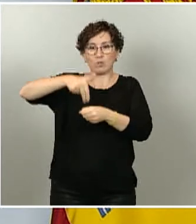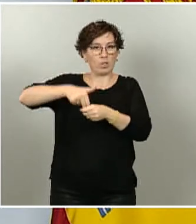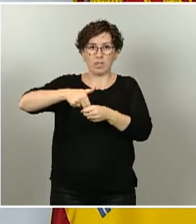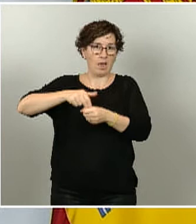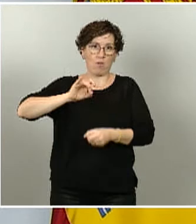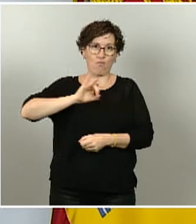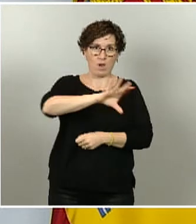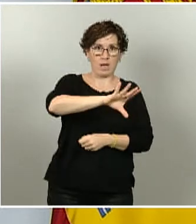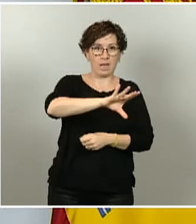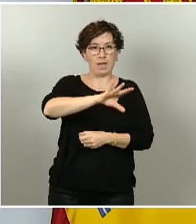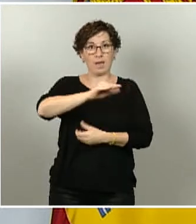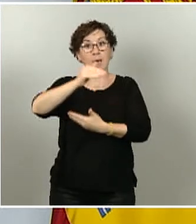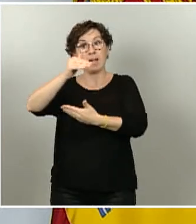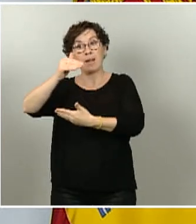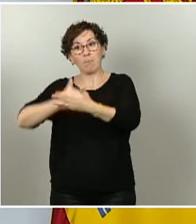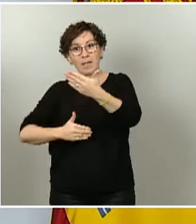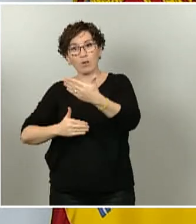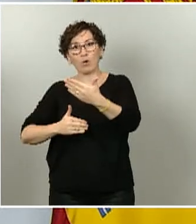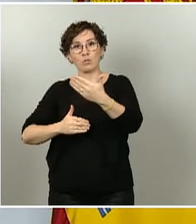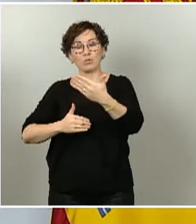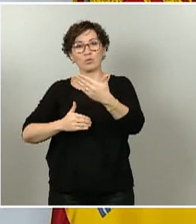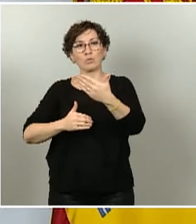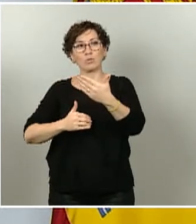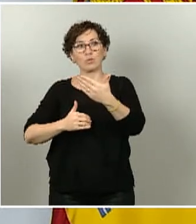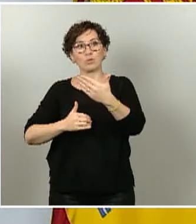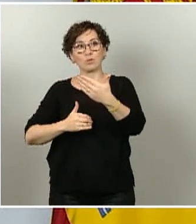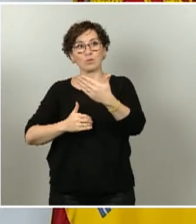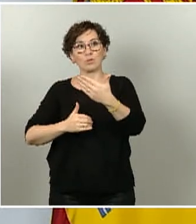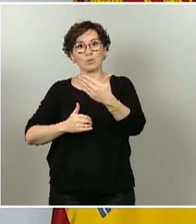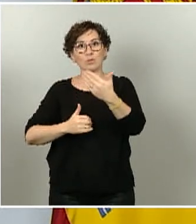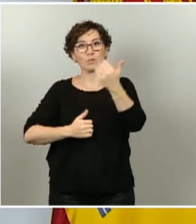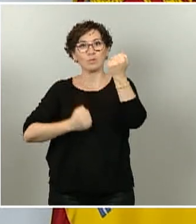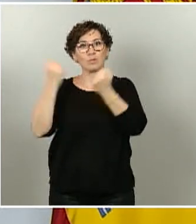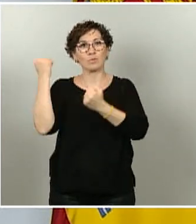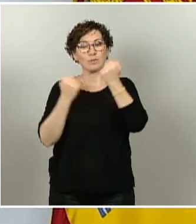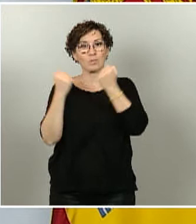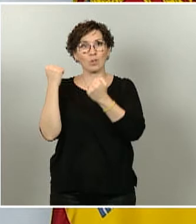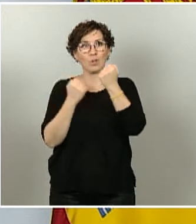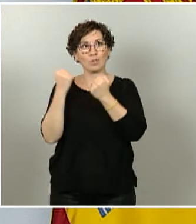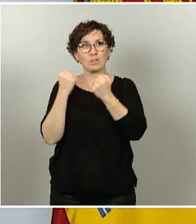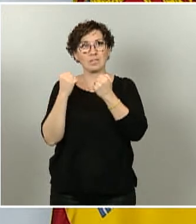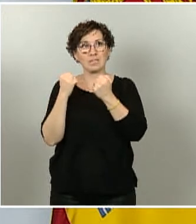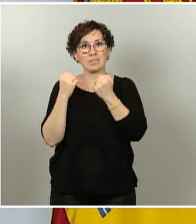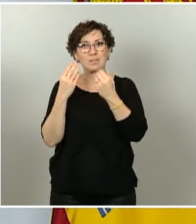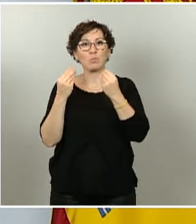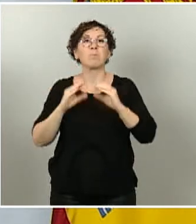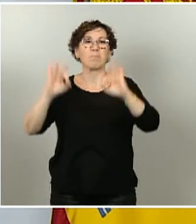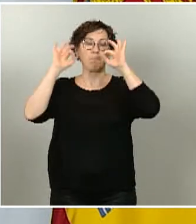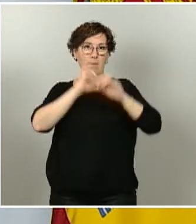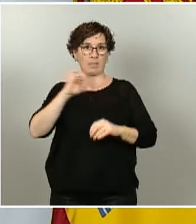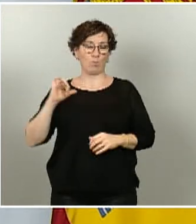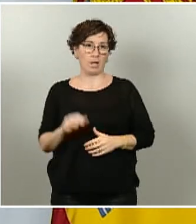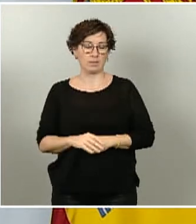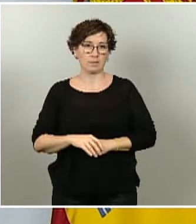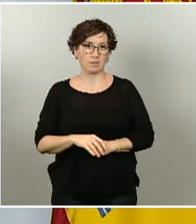vehículos históricos, los vehículos, excepciones de vehículos muy particulares. A esto solo añadiría una